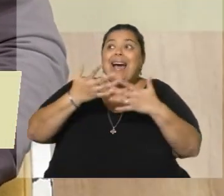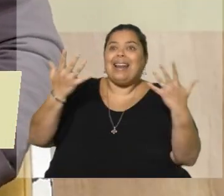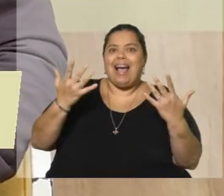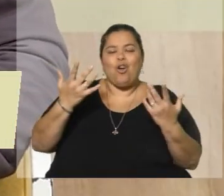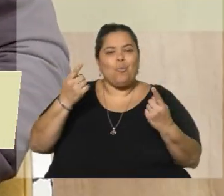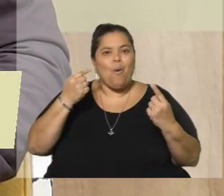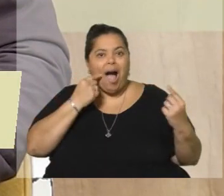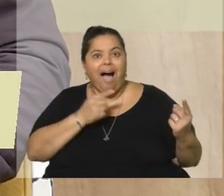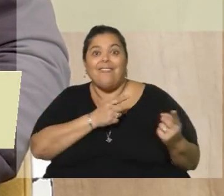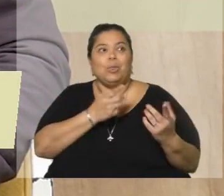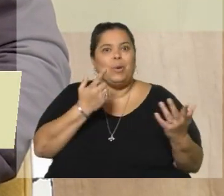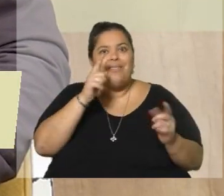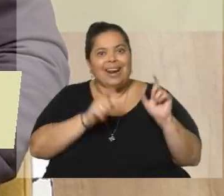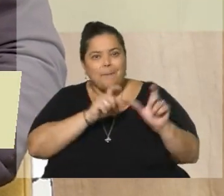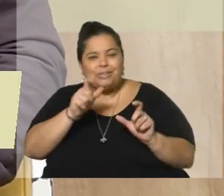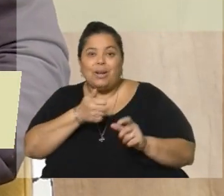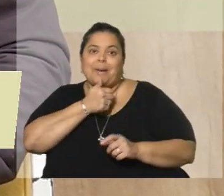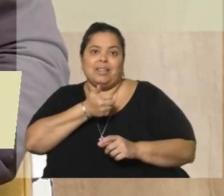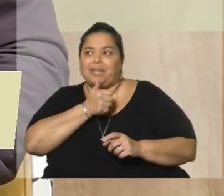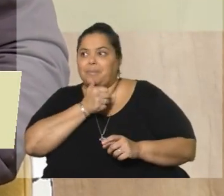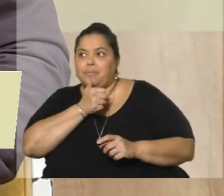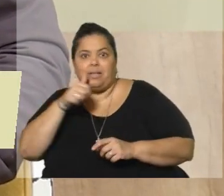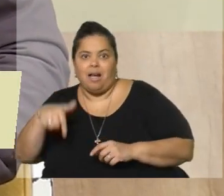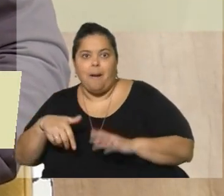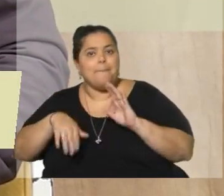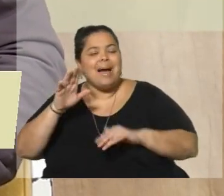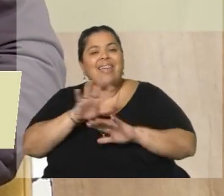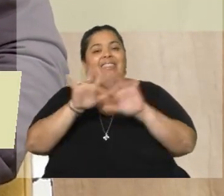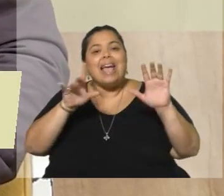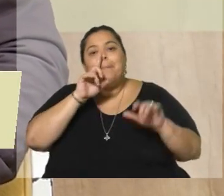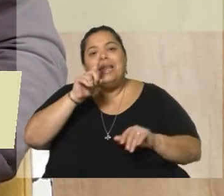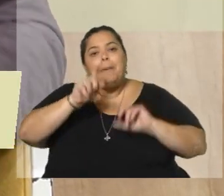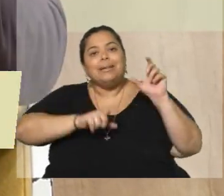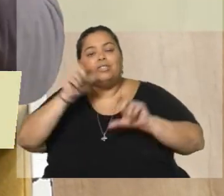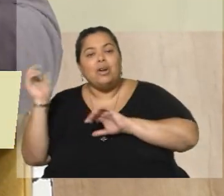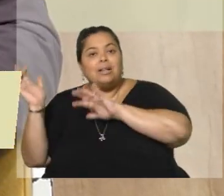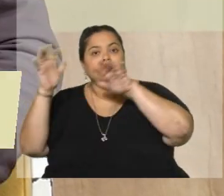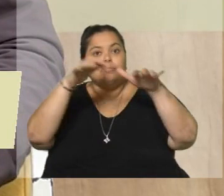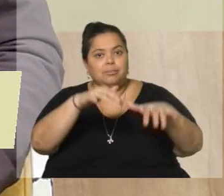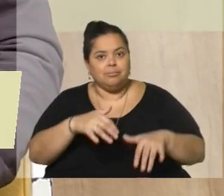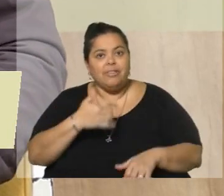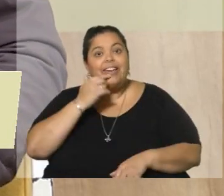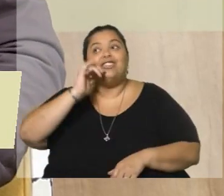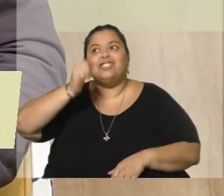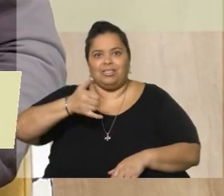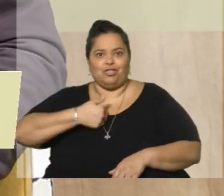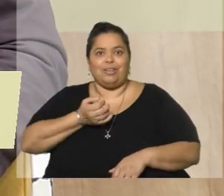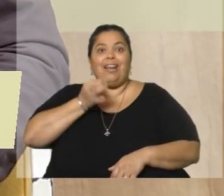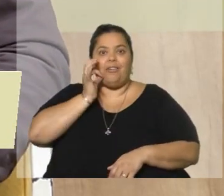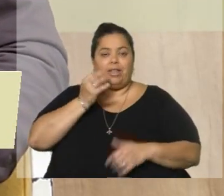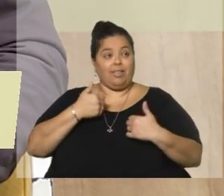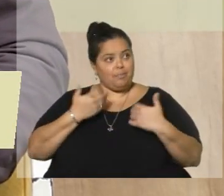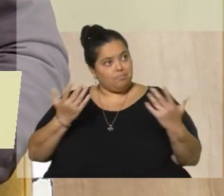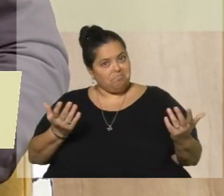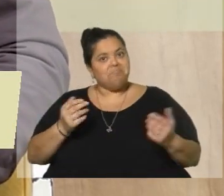cómo el público matero del uruguayo a reaccionar y 10.000 personas No seguíamos dijeron sí tomó café dijimos